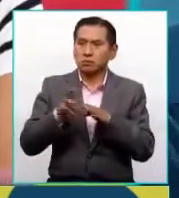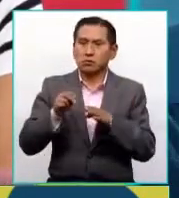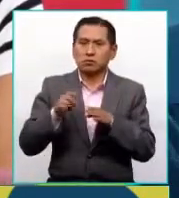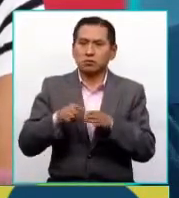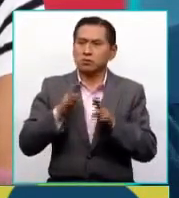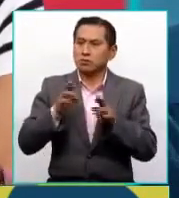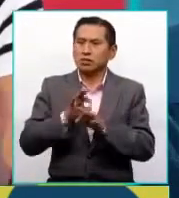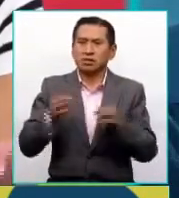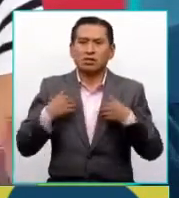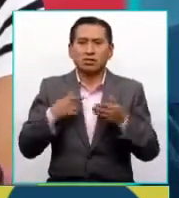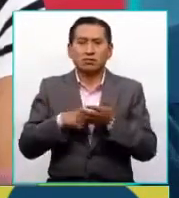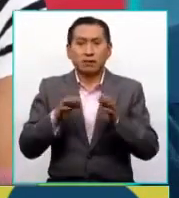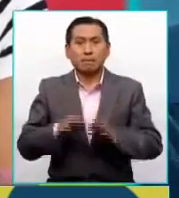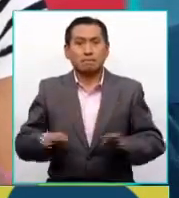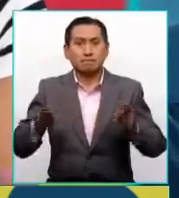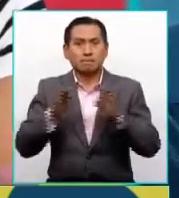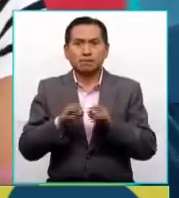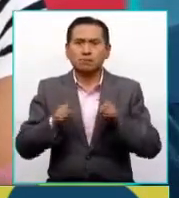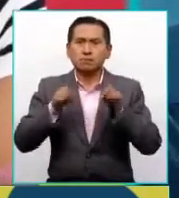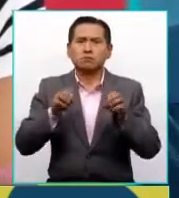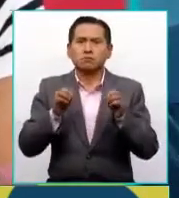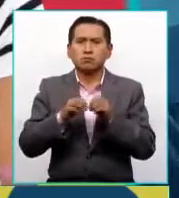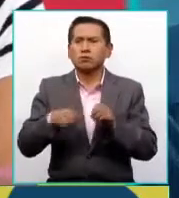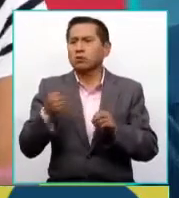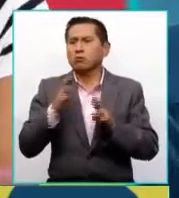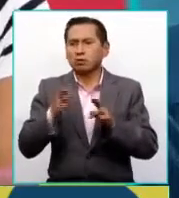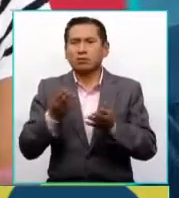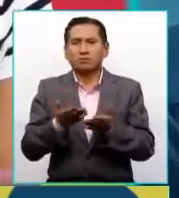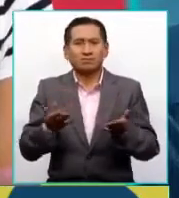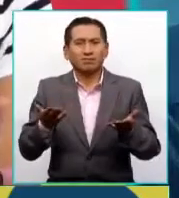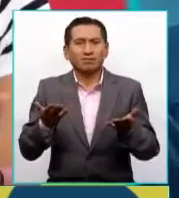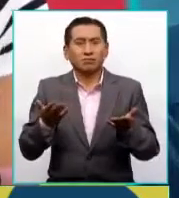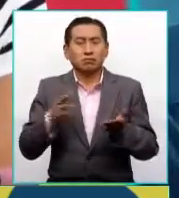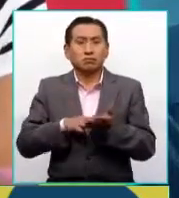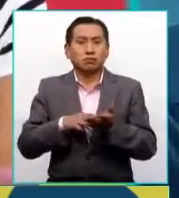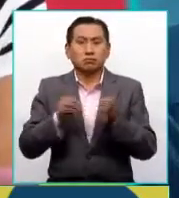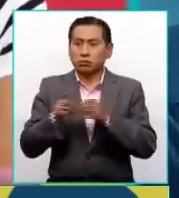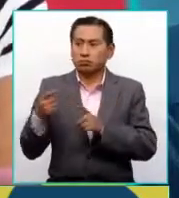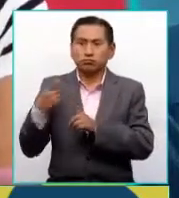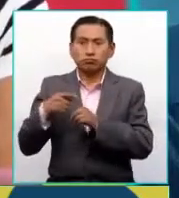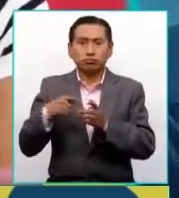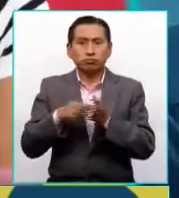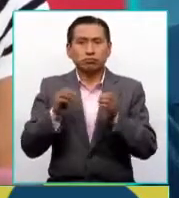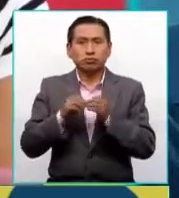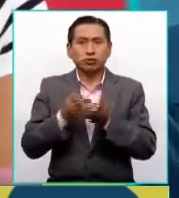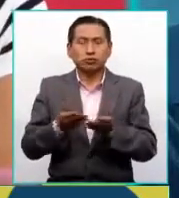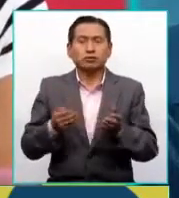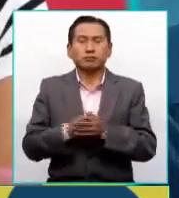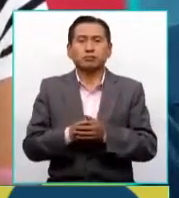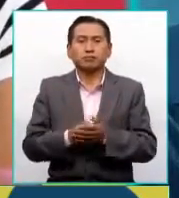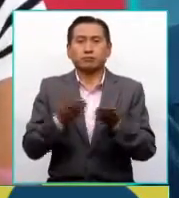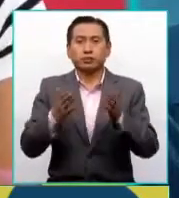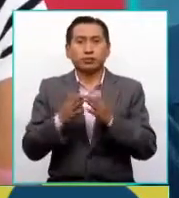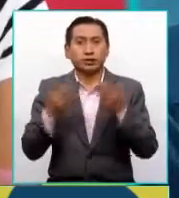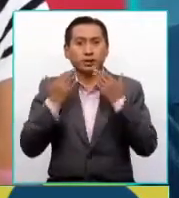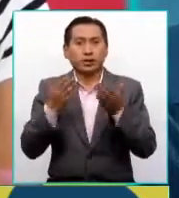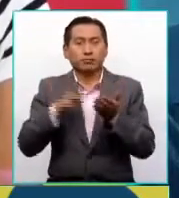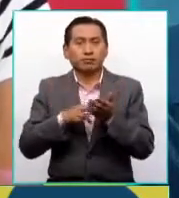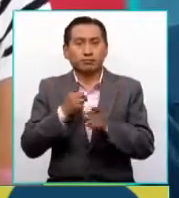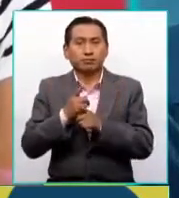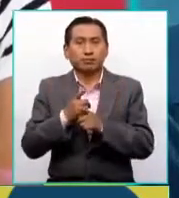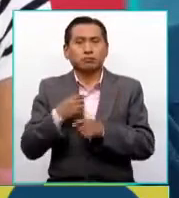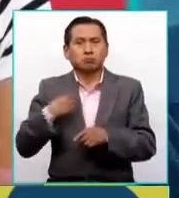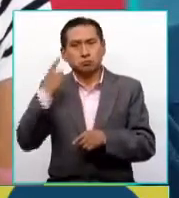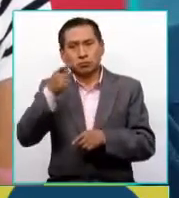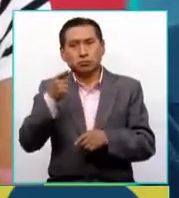una respuesta, que sea más importante las preguntas que las propias respuestas, puede enriquecer aún más esta instalación. Diego, te agradezco muchísimo. Imagino que